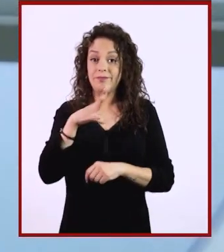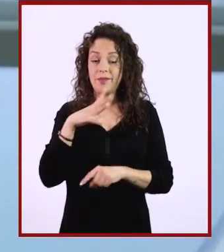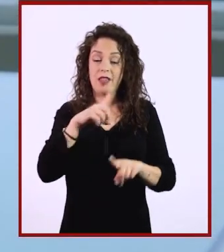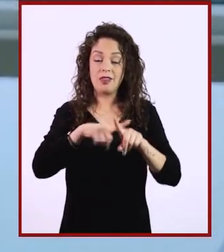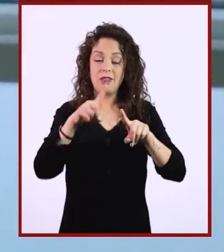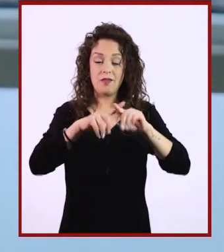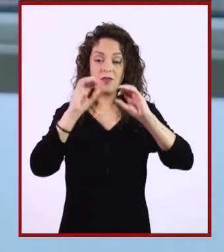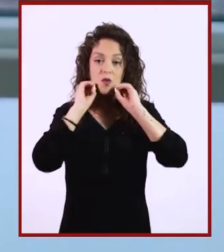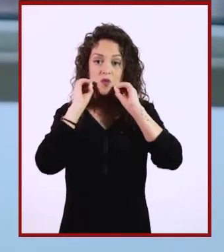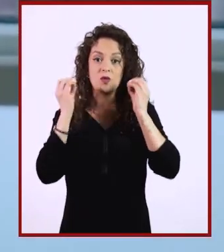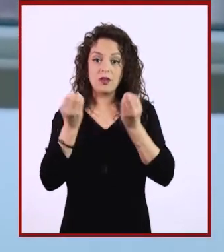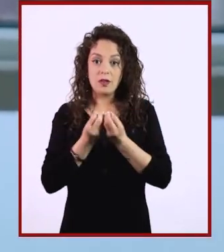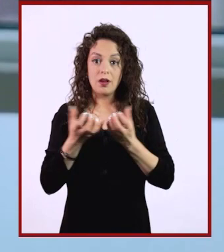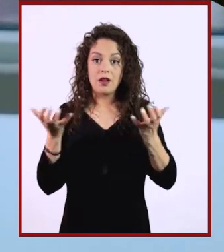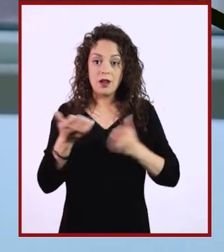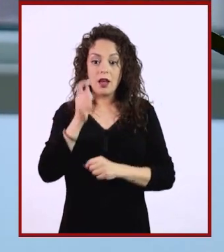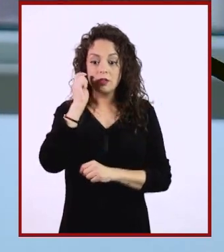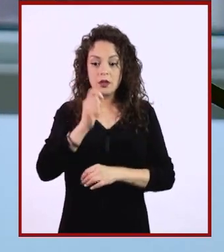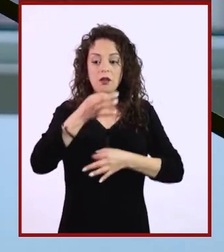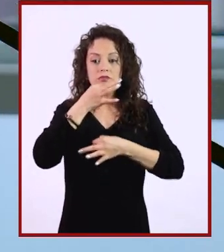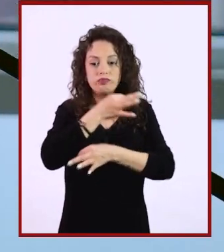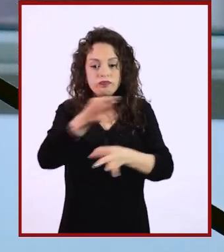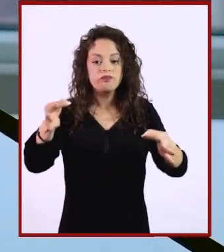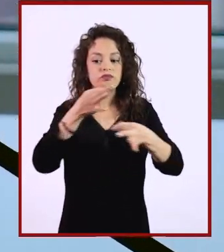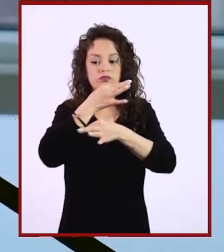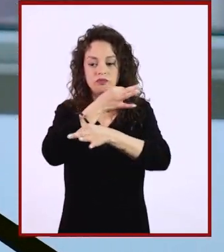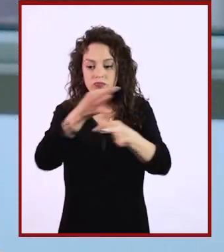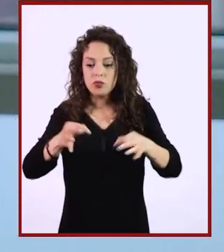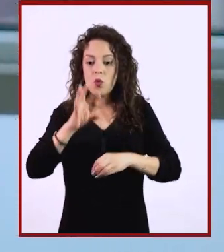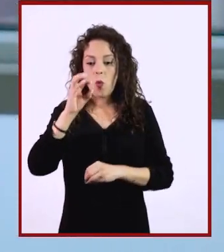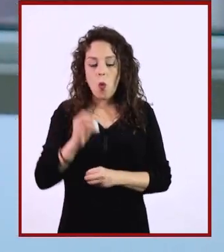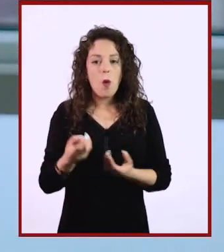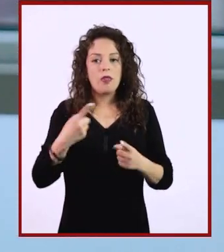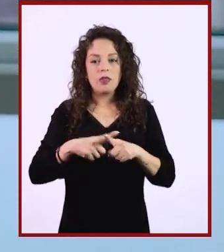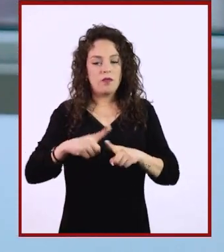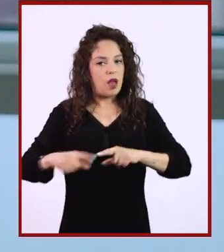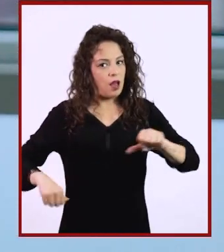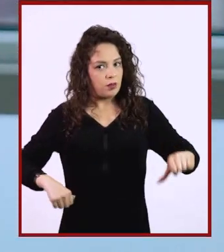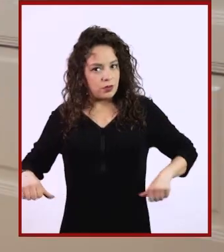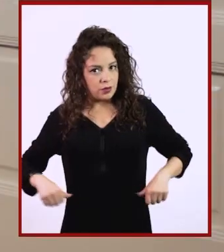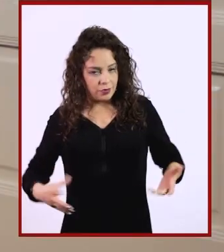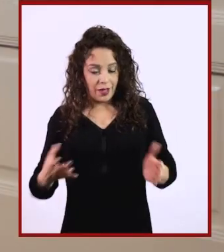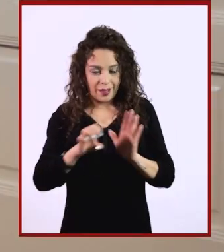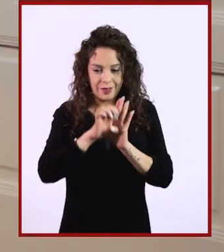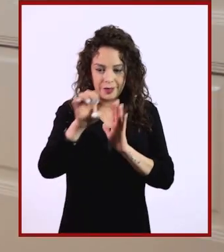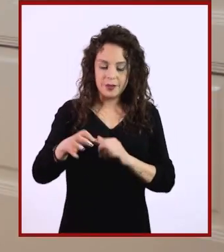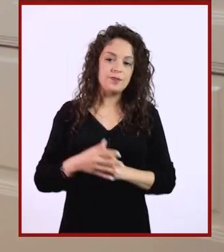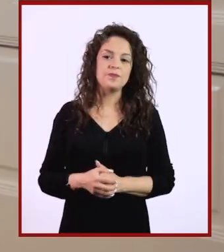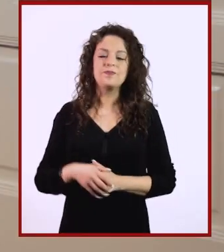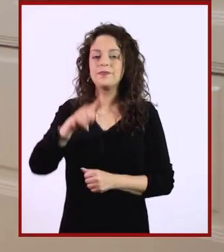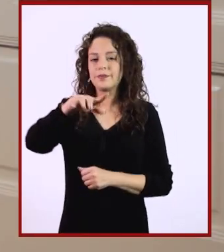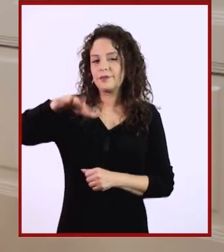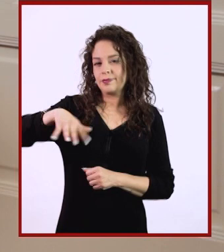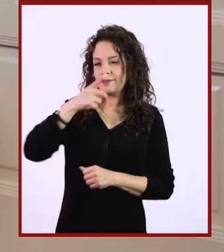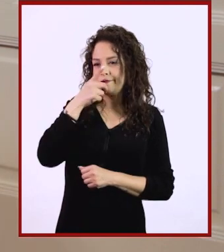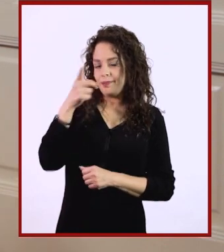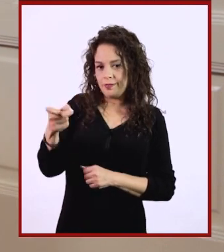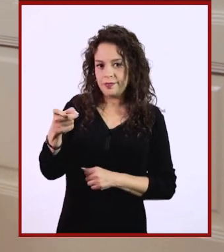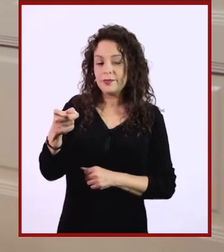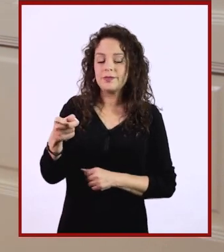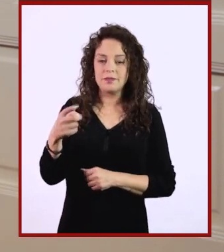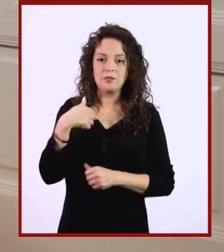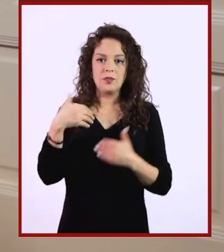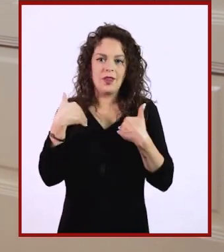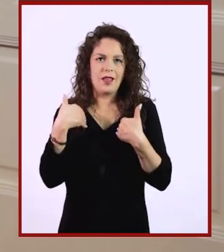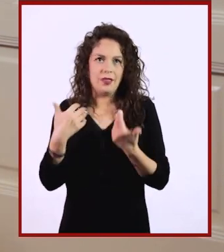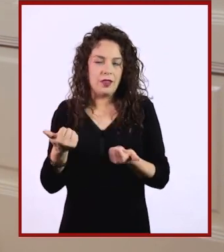estas organizaciones que se dedican a hacer campañas o movilizaciones, por ejemplo, ¿no? Ligándome a ese comentario que acabas de mencionar, ¿qué